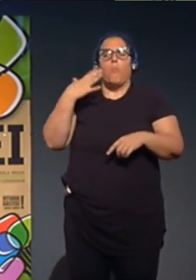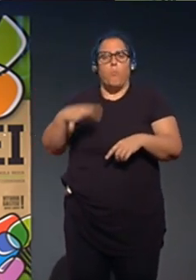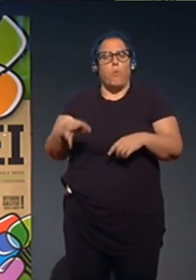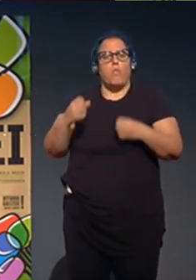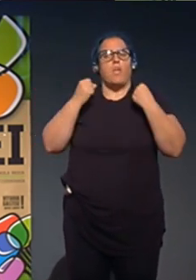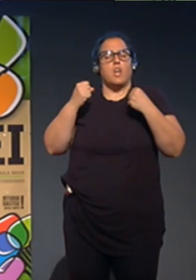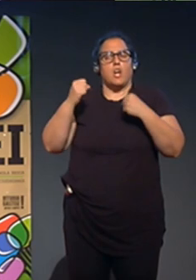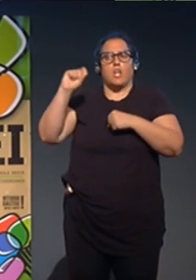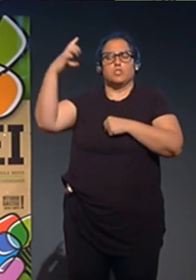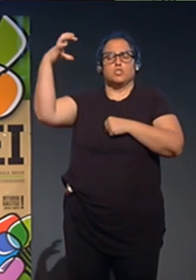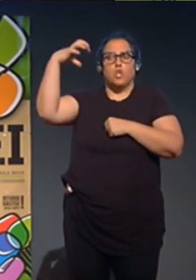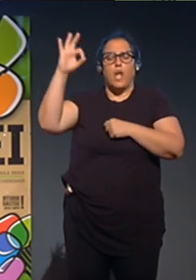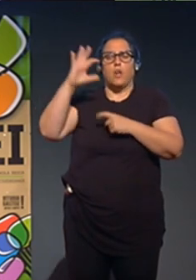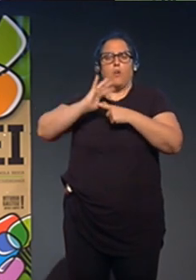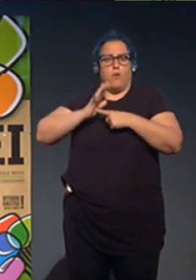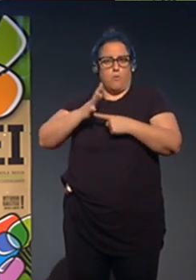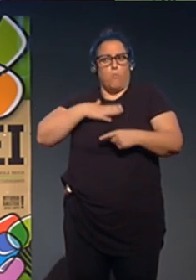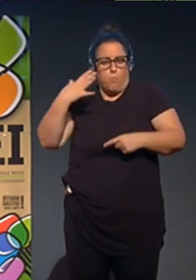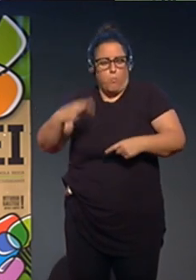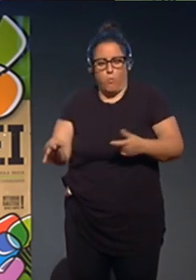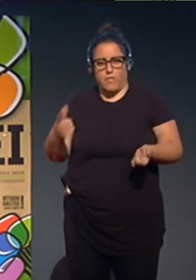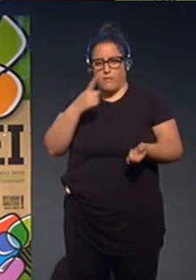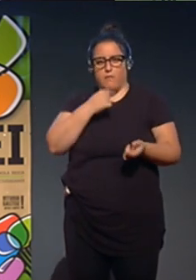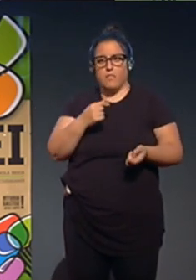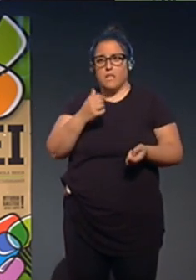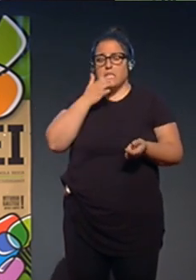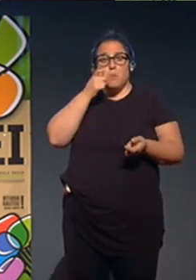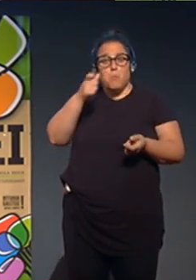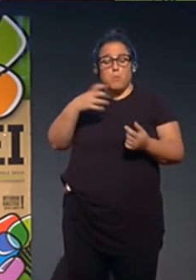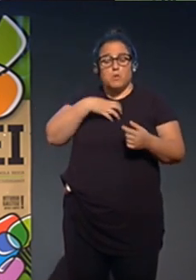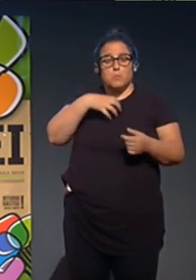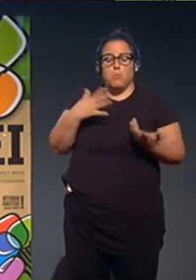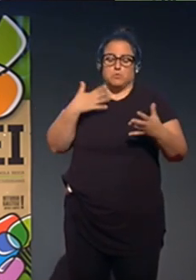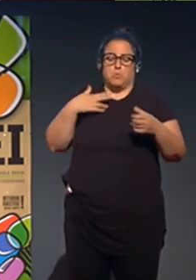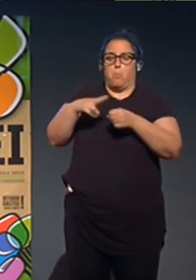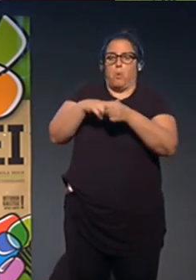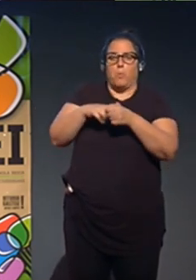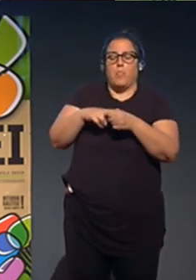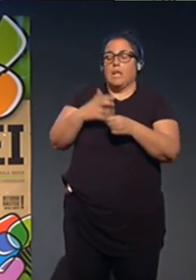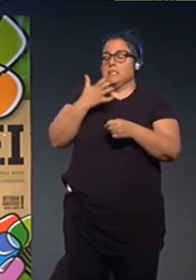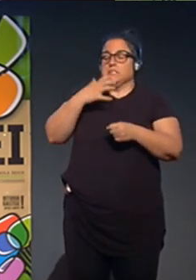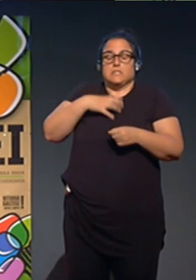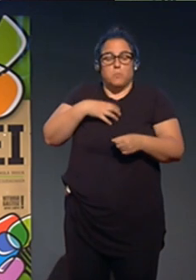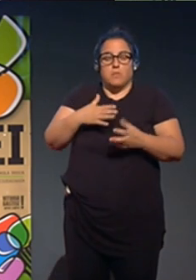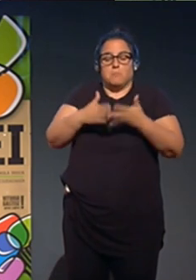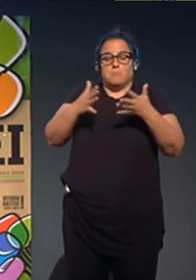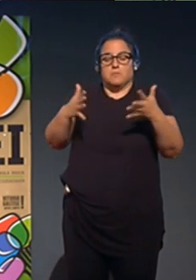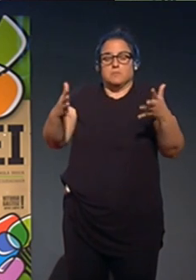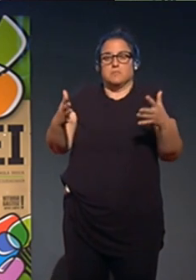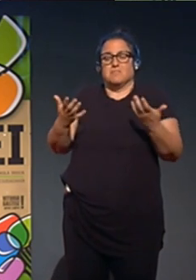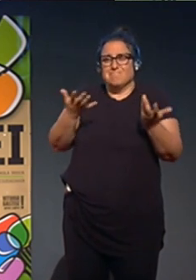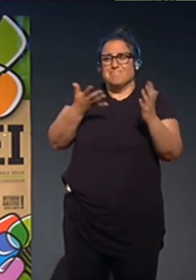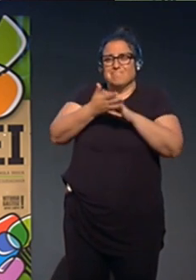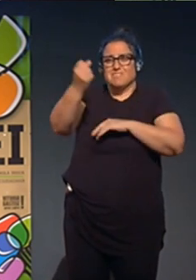energía solar o de energía eólica y si no puedes a nivel de municipio a nivel de provincia y si no de nuevo esa soberanía